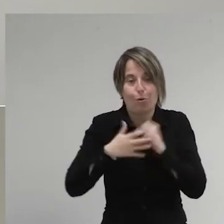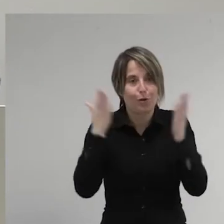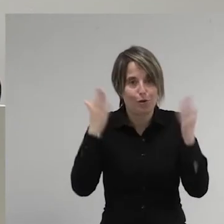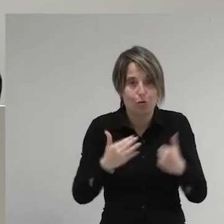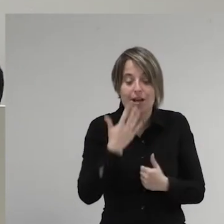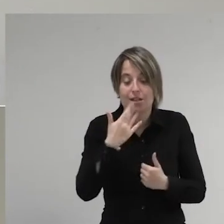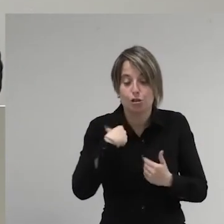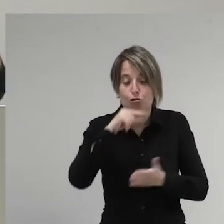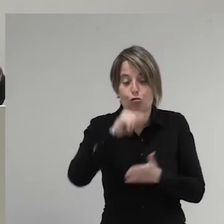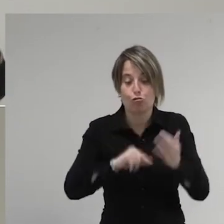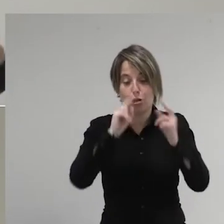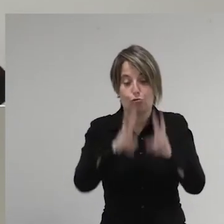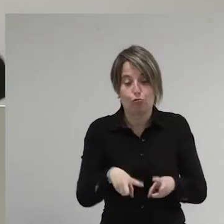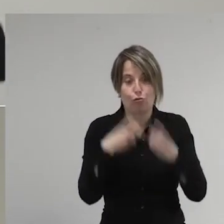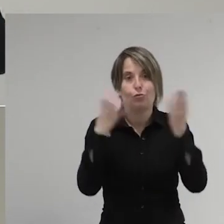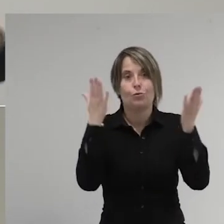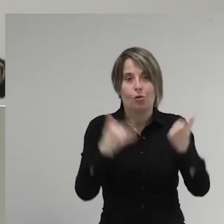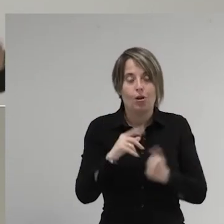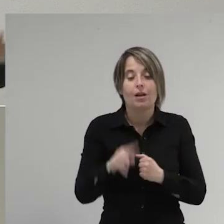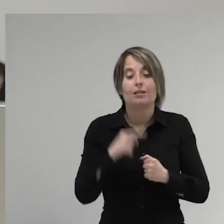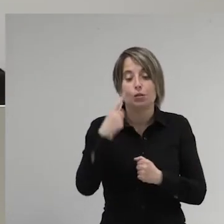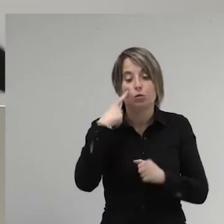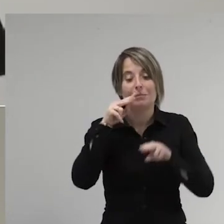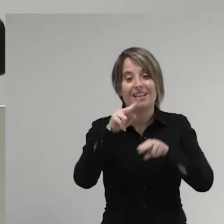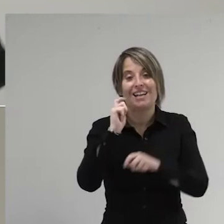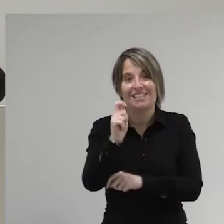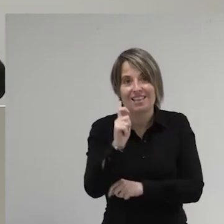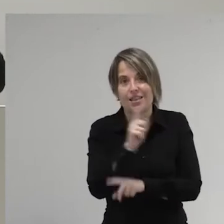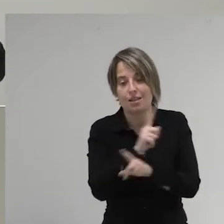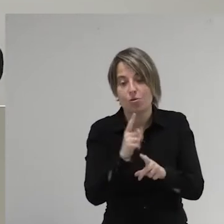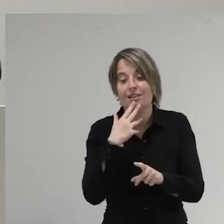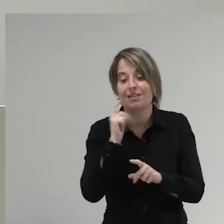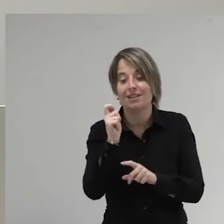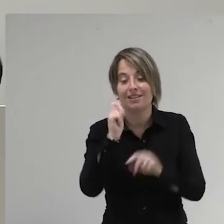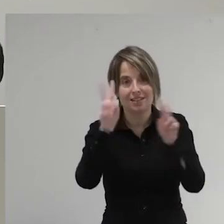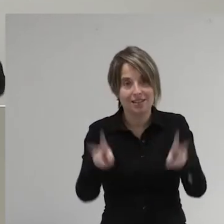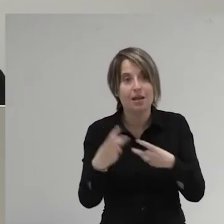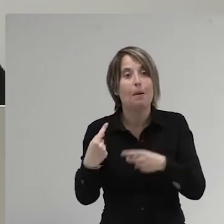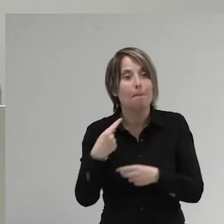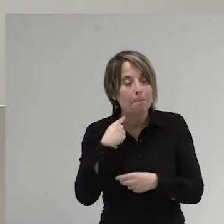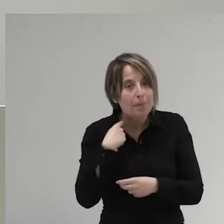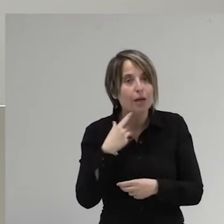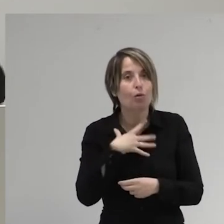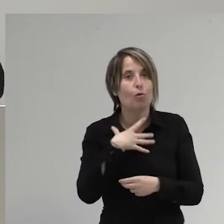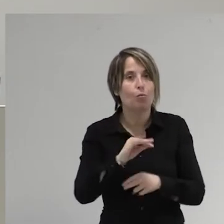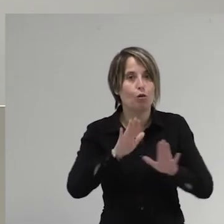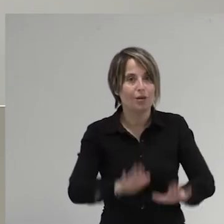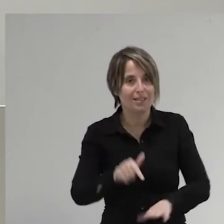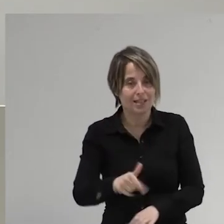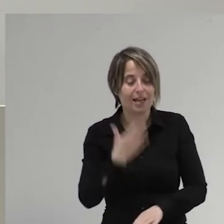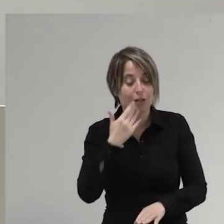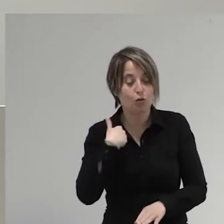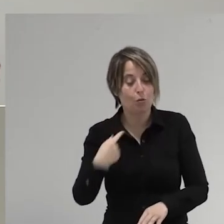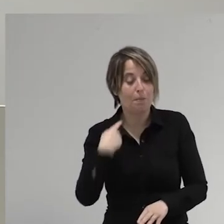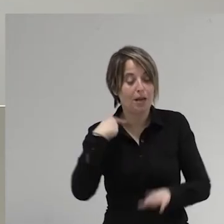no renuevo mi contrato de trabajo, no renuevo mi residencia. Si no renuevo mi residencia, pierdo mi posibilidad de estar aquí. Y si pierdo mi posibilidad